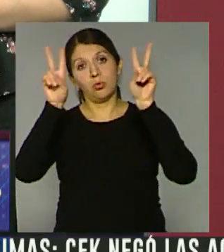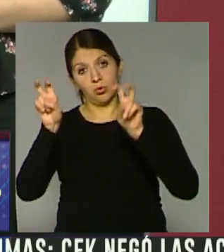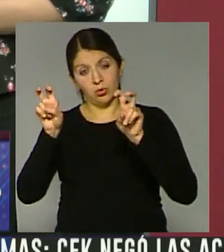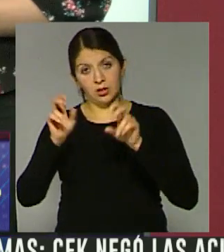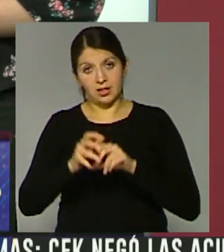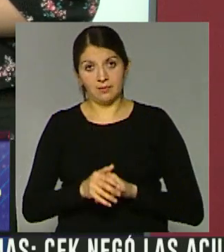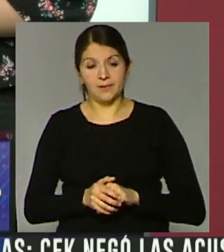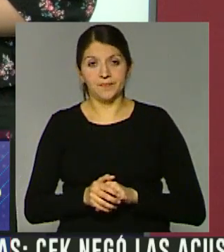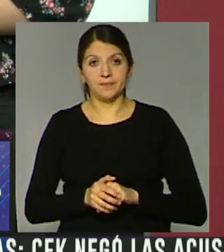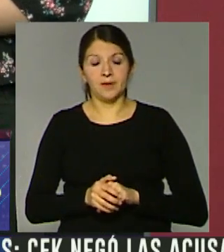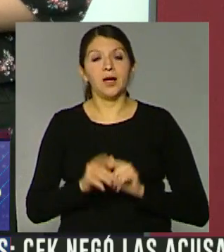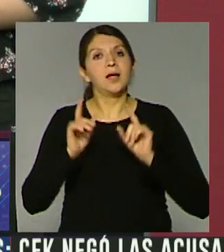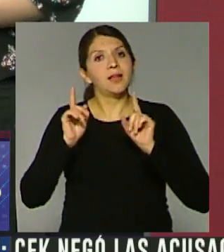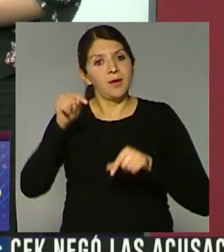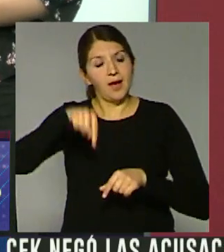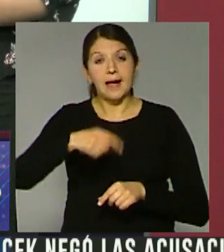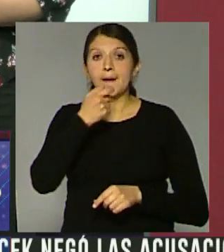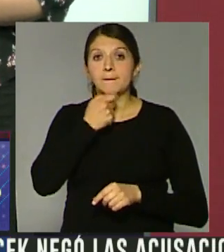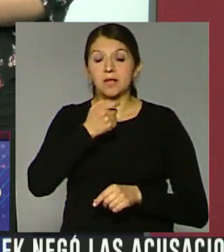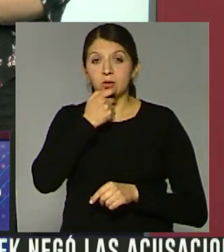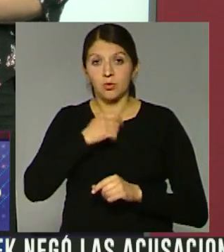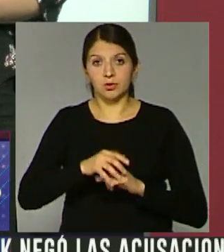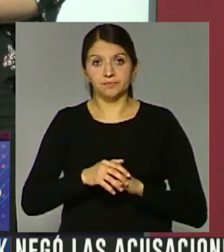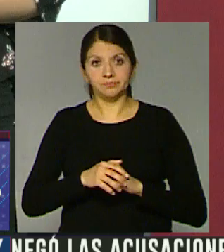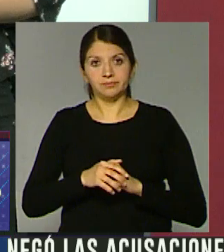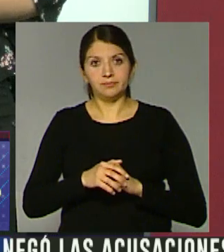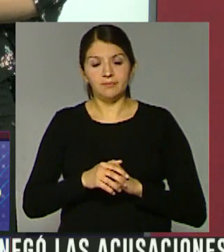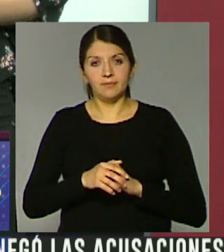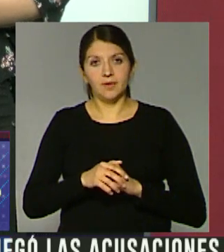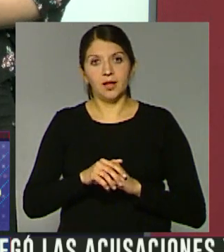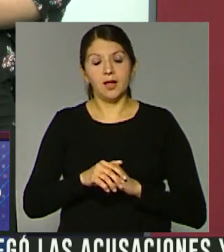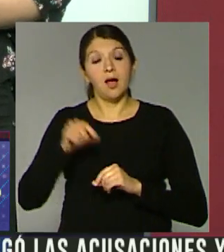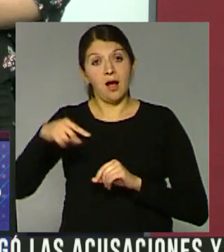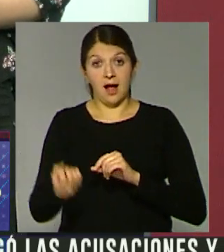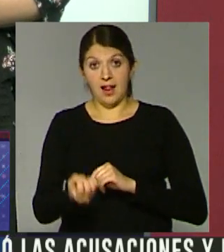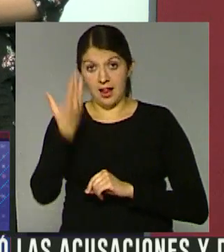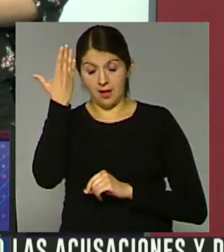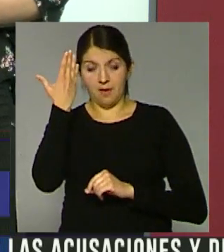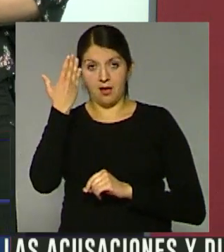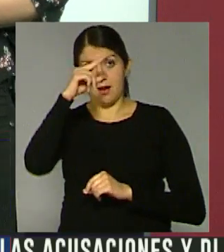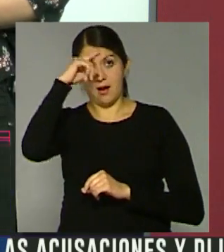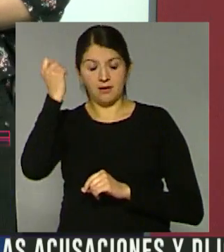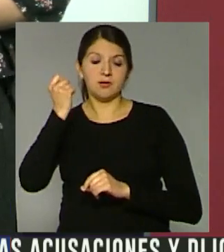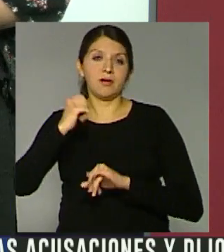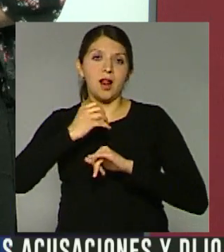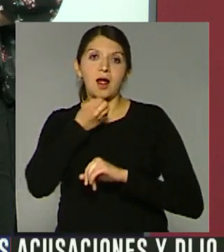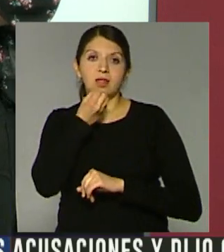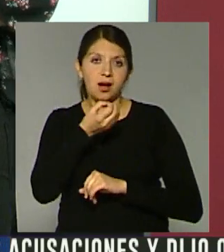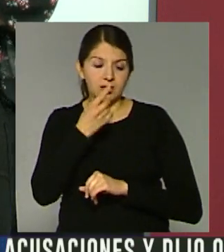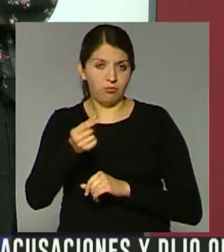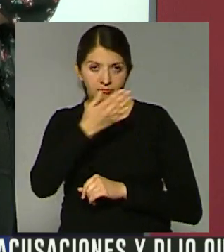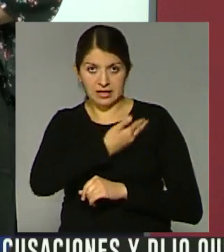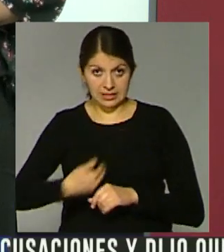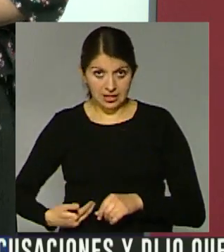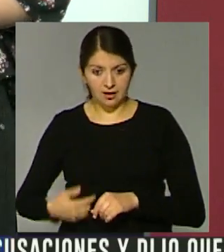obviamente también se hizo una lectura en la provincia de Mendoza de los anuncios que se hicieron durante la mañana a nivel nacional. Hubo una reunión